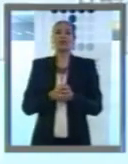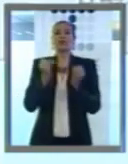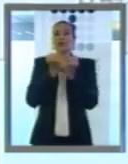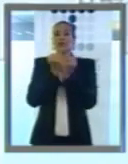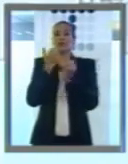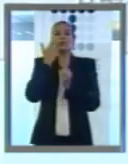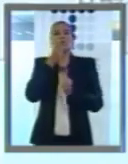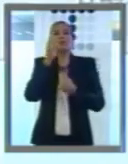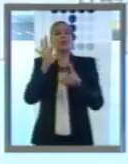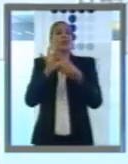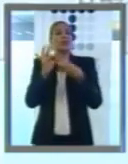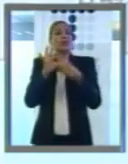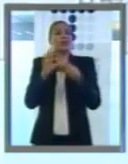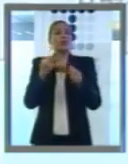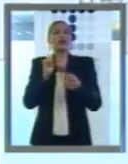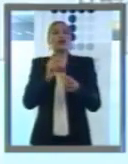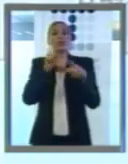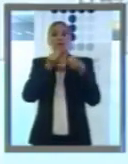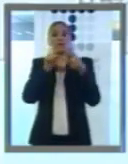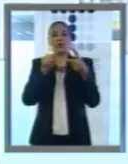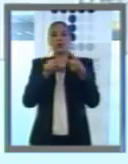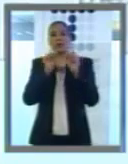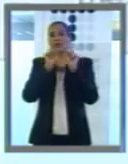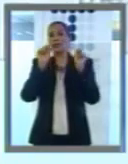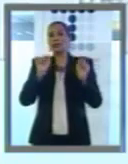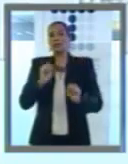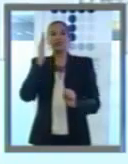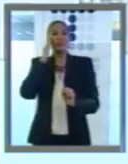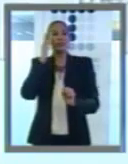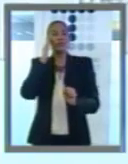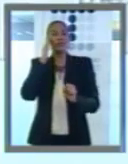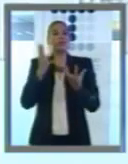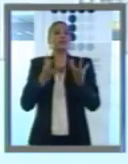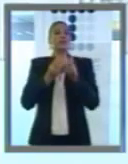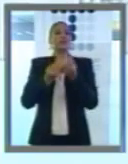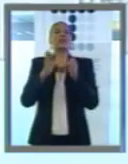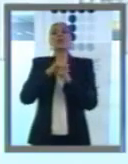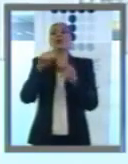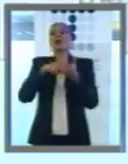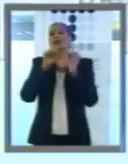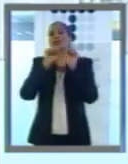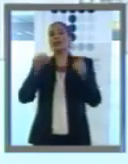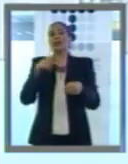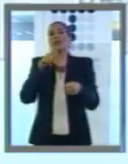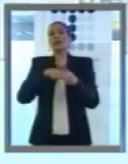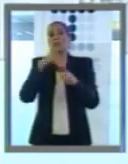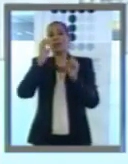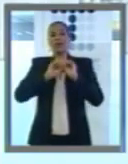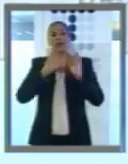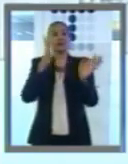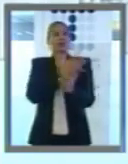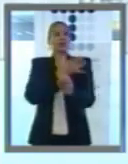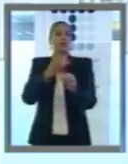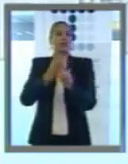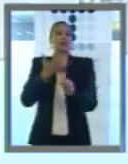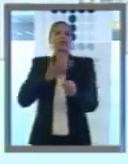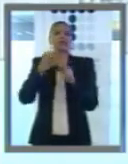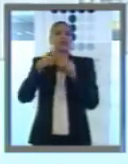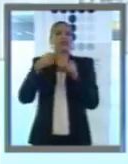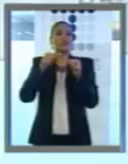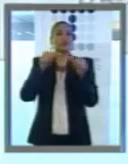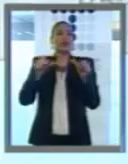también que estos dos sistemas en principio se articulan porque mientras que el Sistema Nacional de Transparencia tiene como